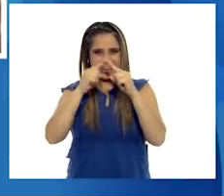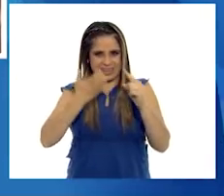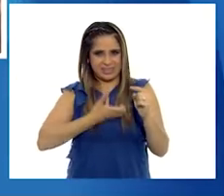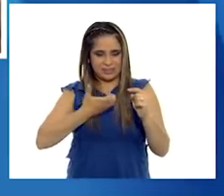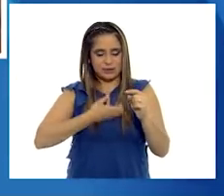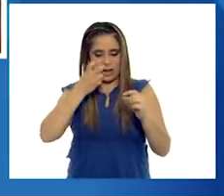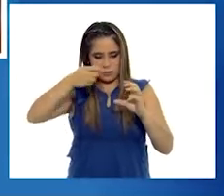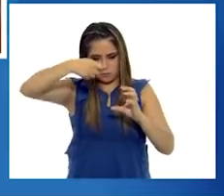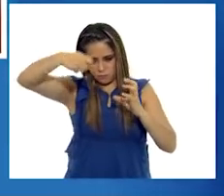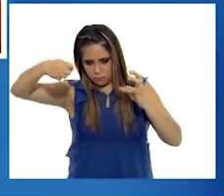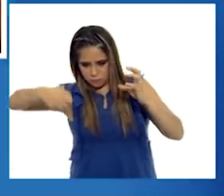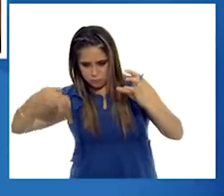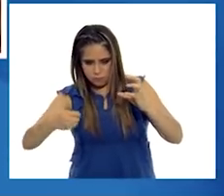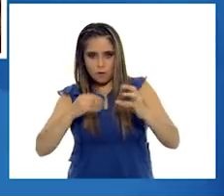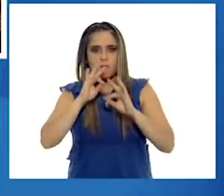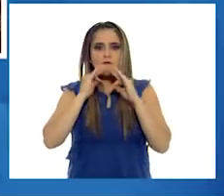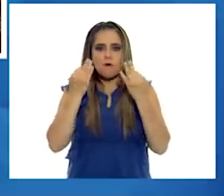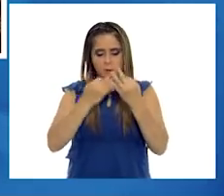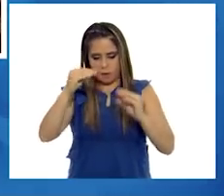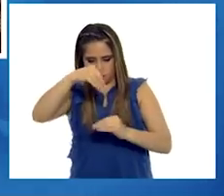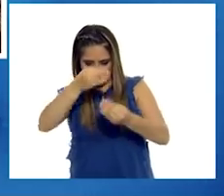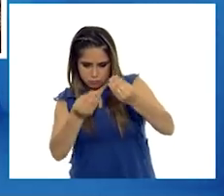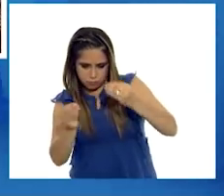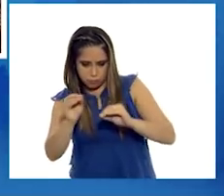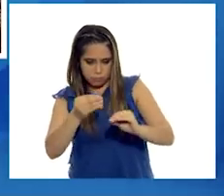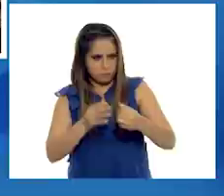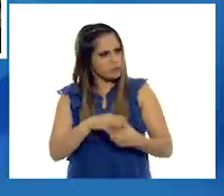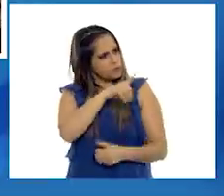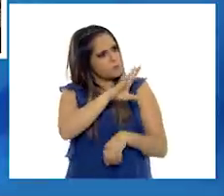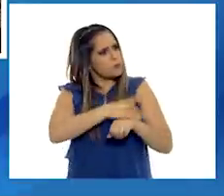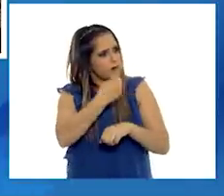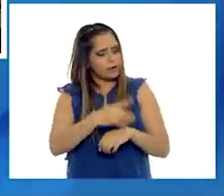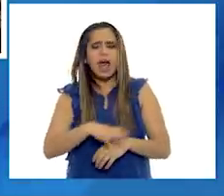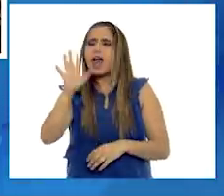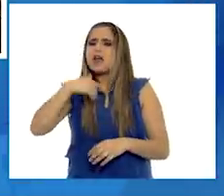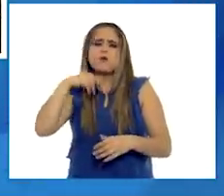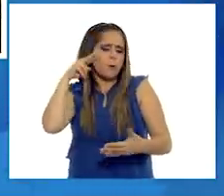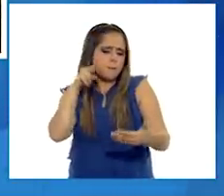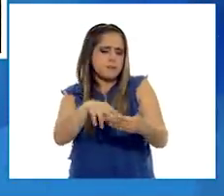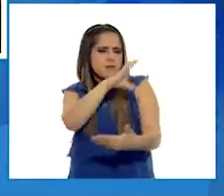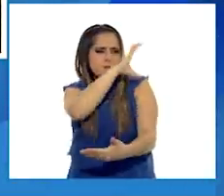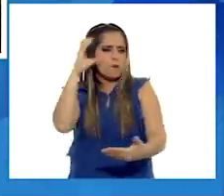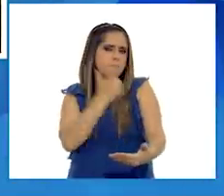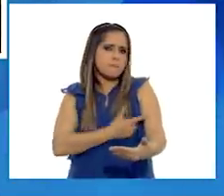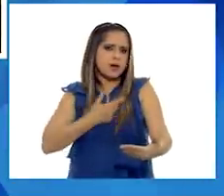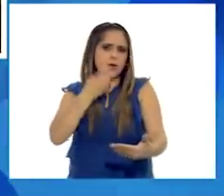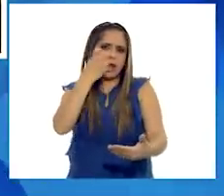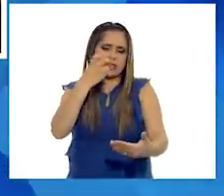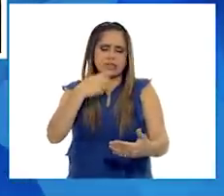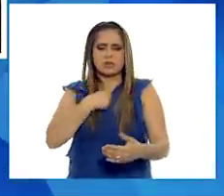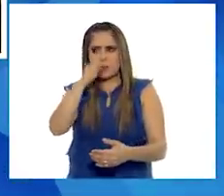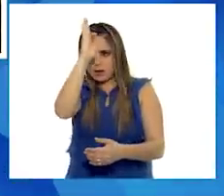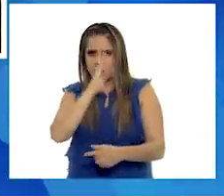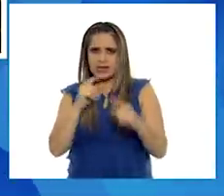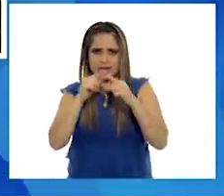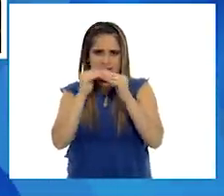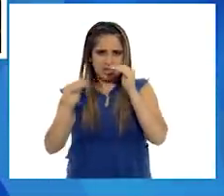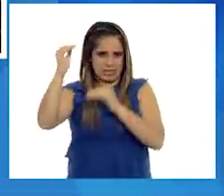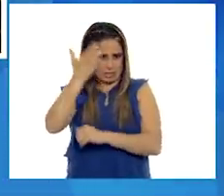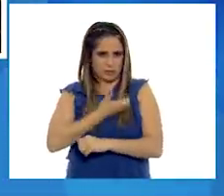inspiró? Nada más. ¿Era una foto, era un dibujo? Sí, una foto solamente. ¿Por qué quiso hacer la catedral, doña